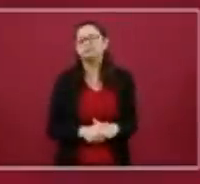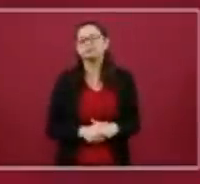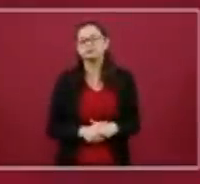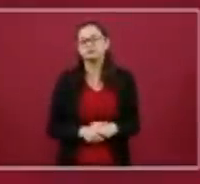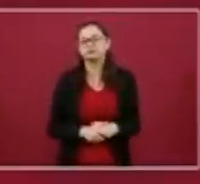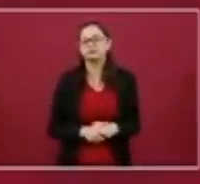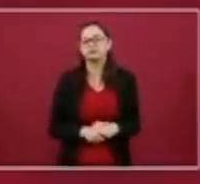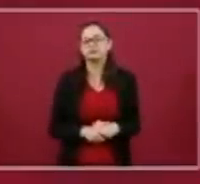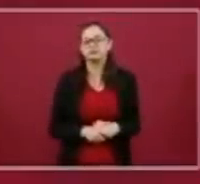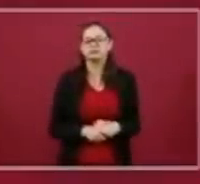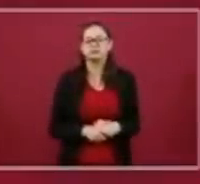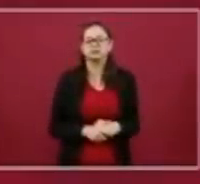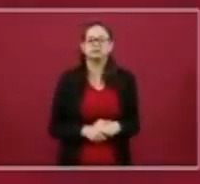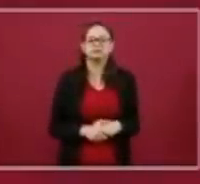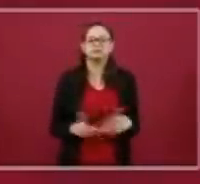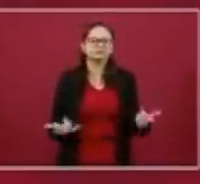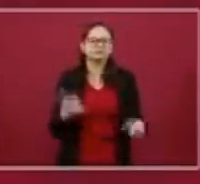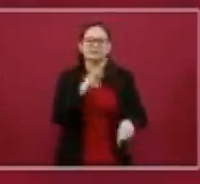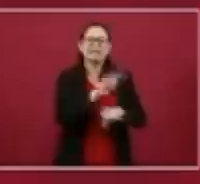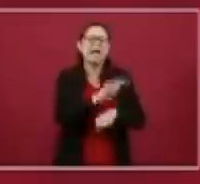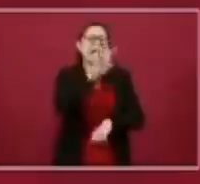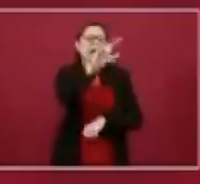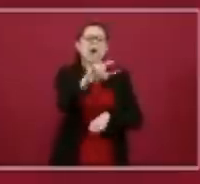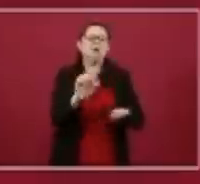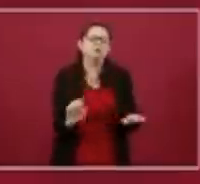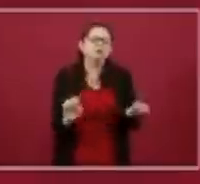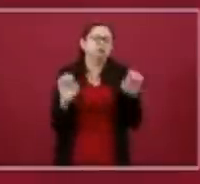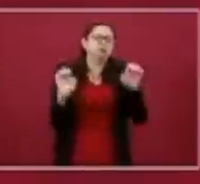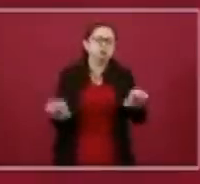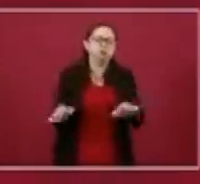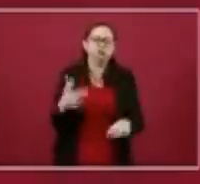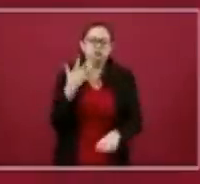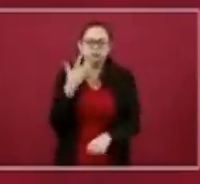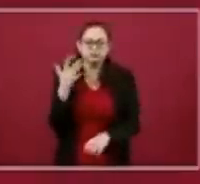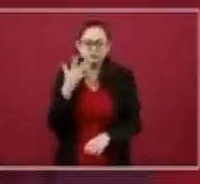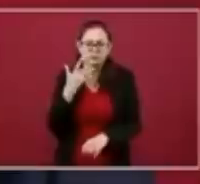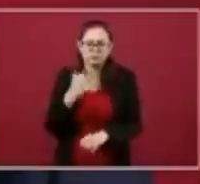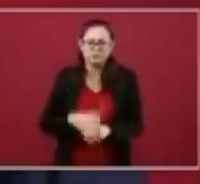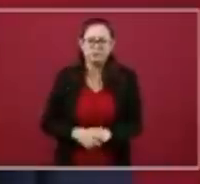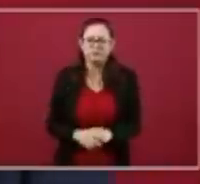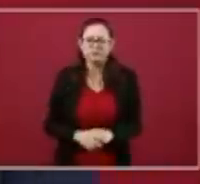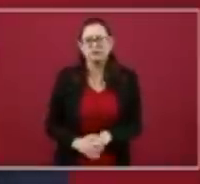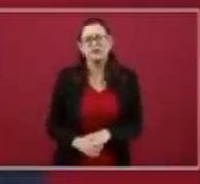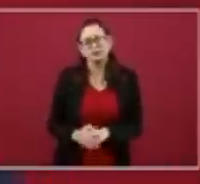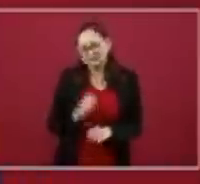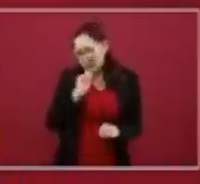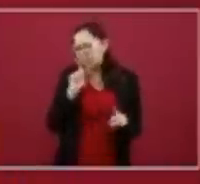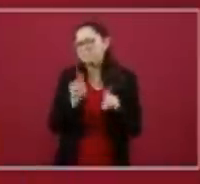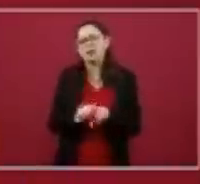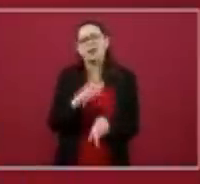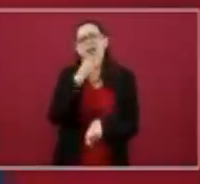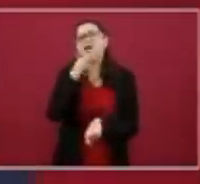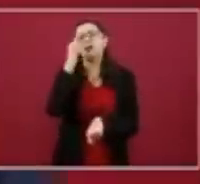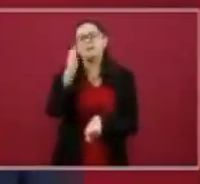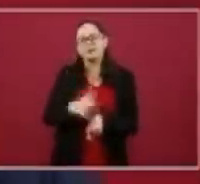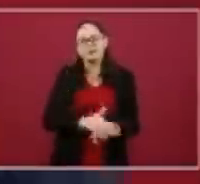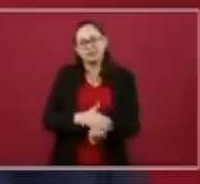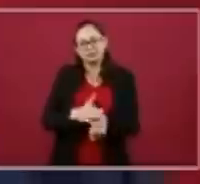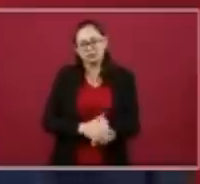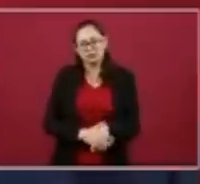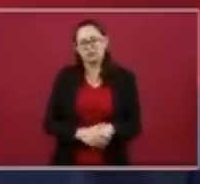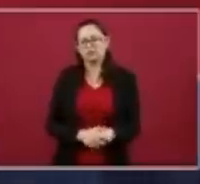Los aviones de lujo, la verdad, y les adelanto también, no